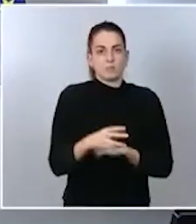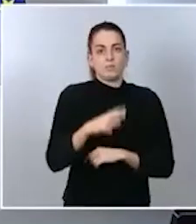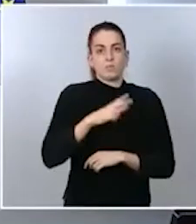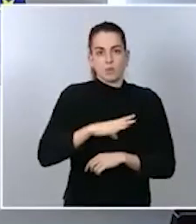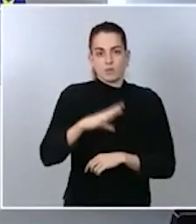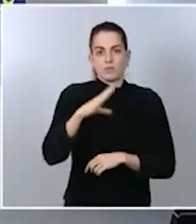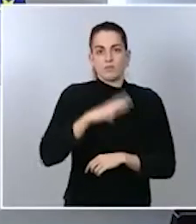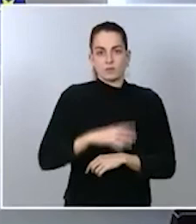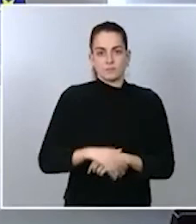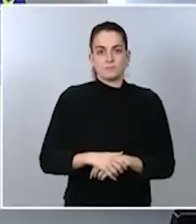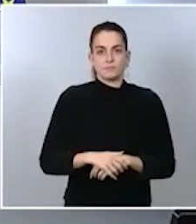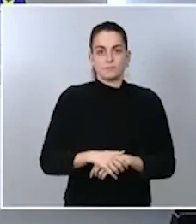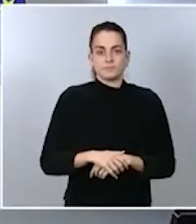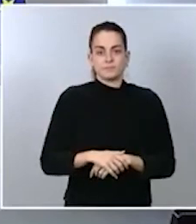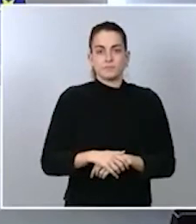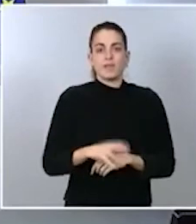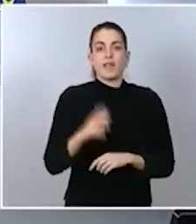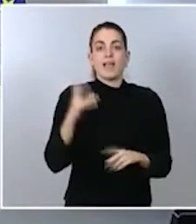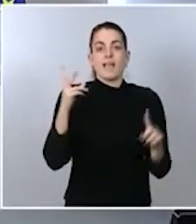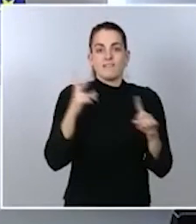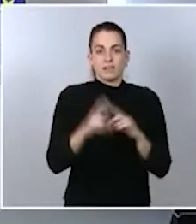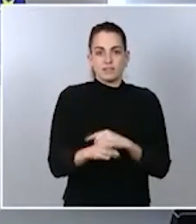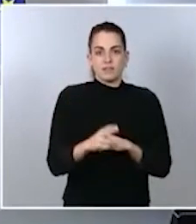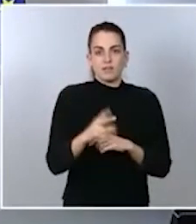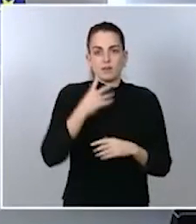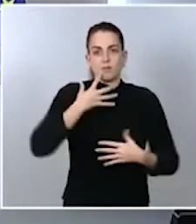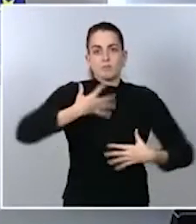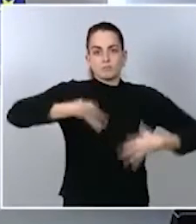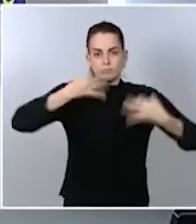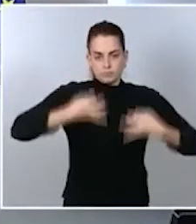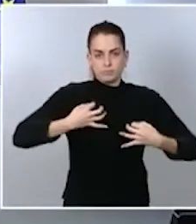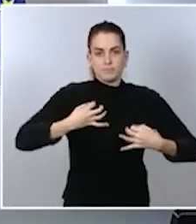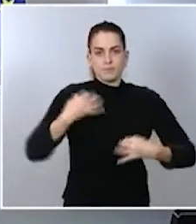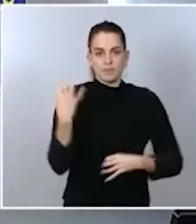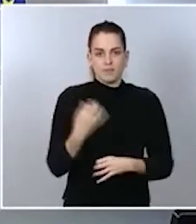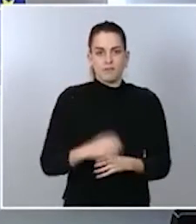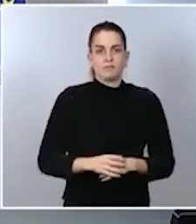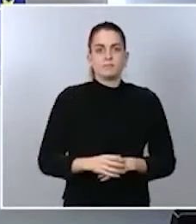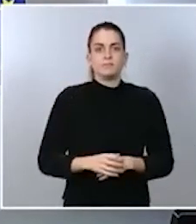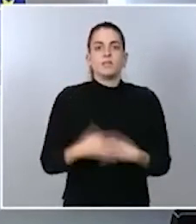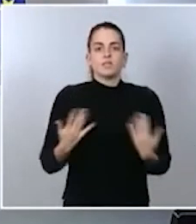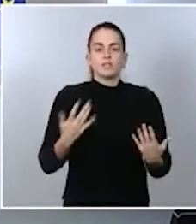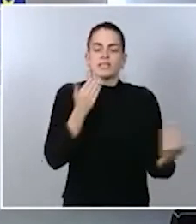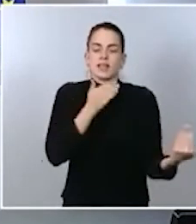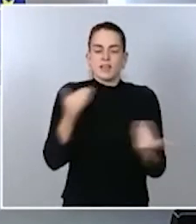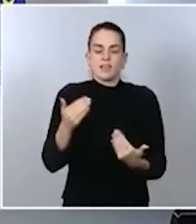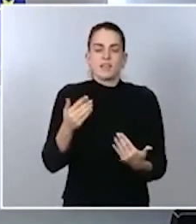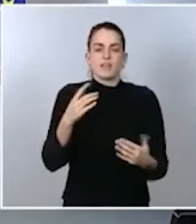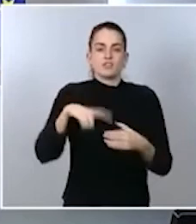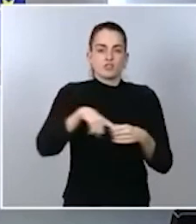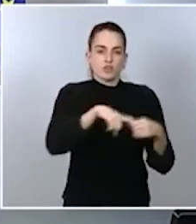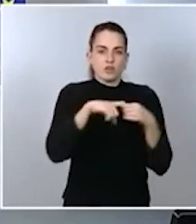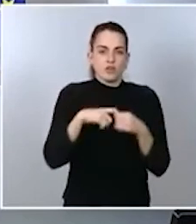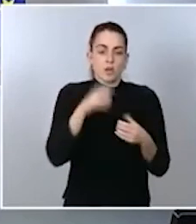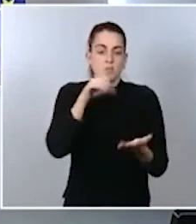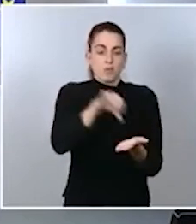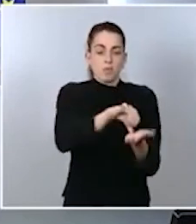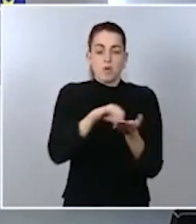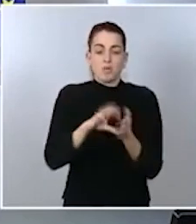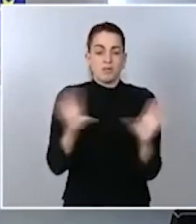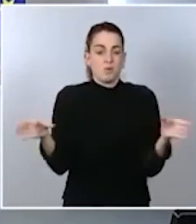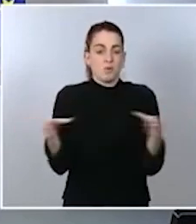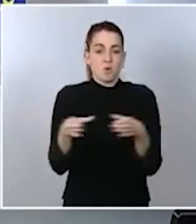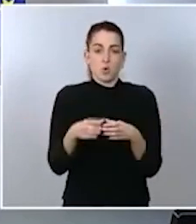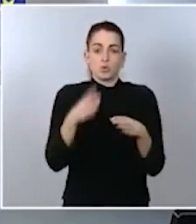en sentido estricto pero agradeciendo esa solidaridad del conjunto de la ciudadanía es el elemento de autoprotección